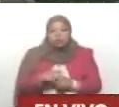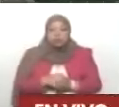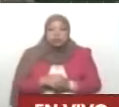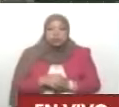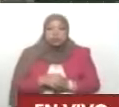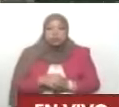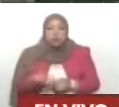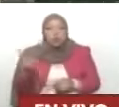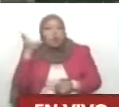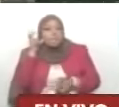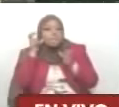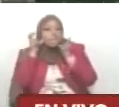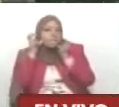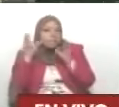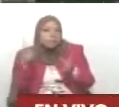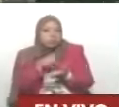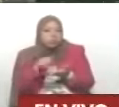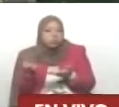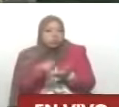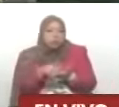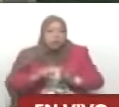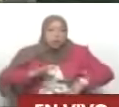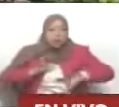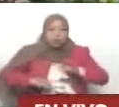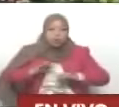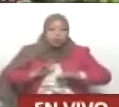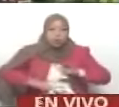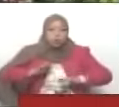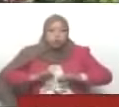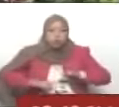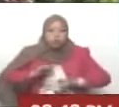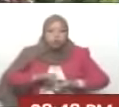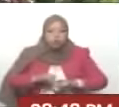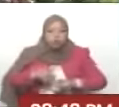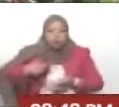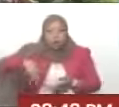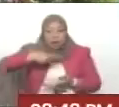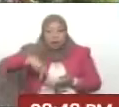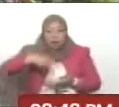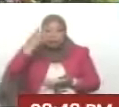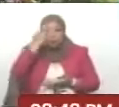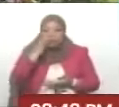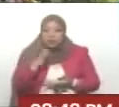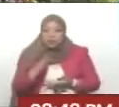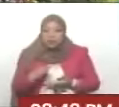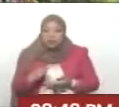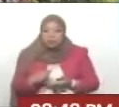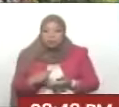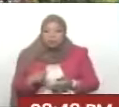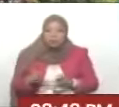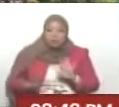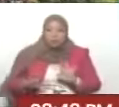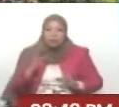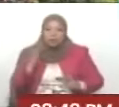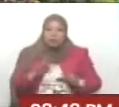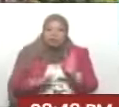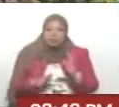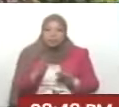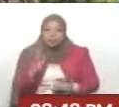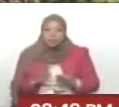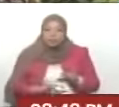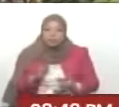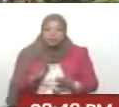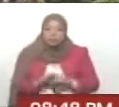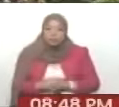música? Sí, bastante. ¿Tambor? Bastante. También, samba. ¿Samba? Llevamos hay que ponerle samba. Música, samba, tambor,